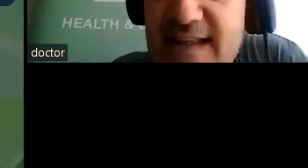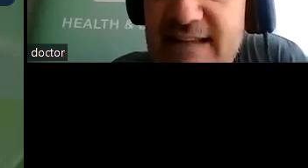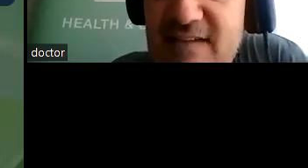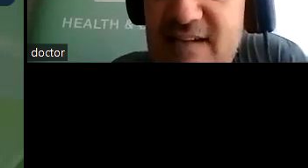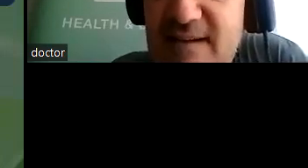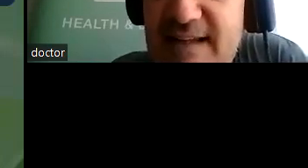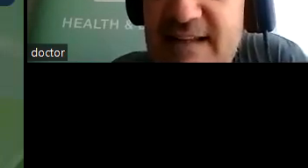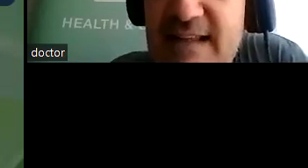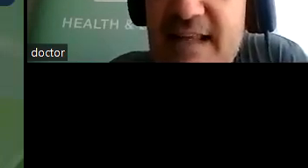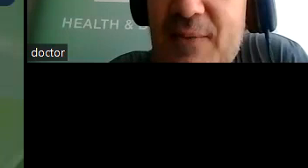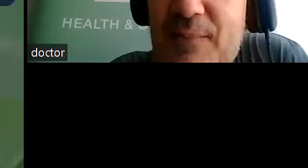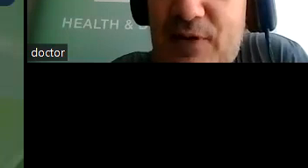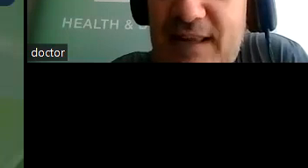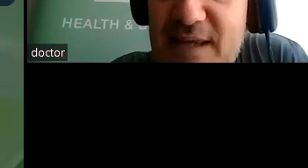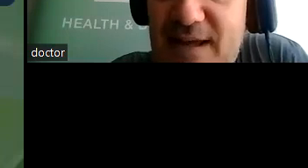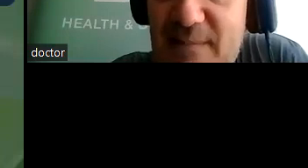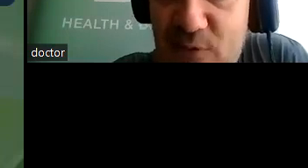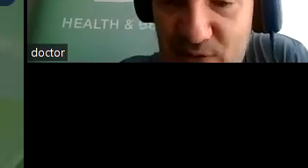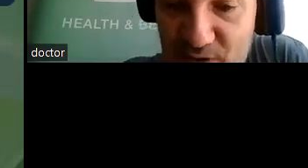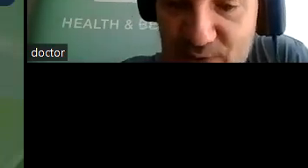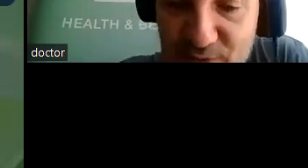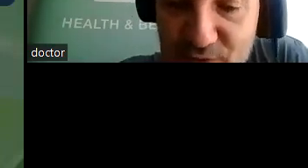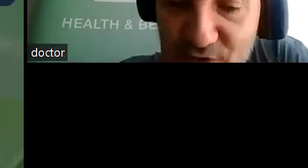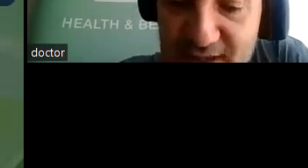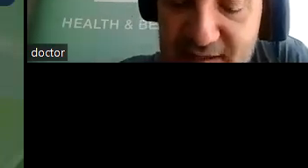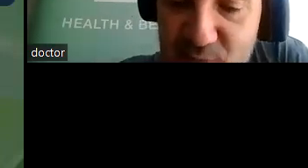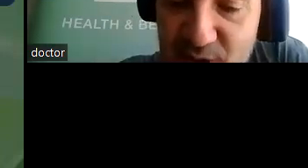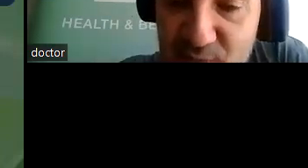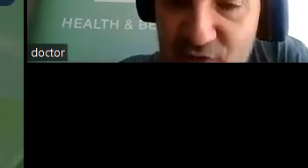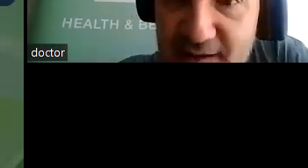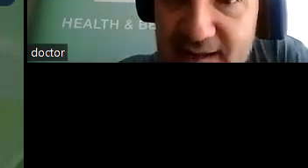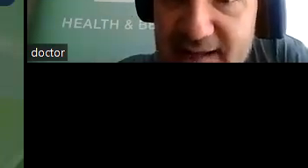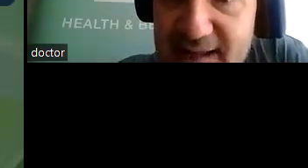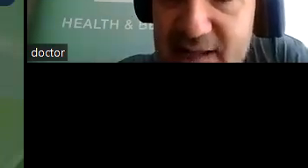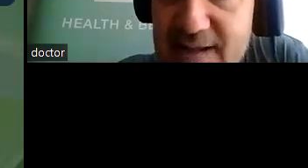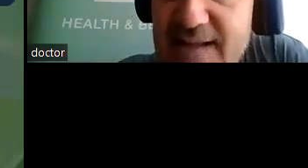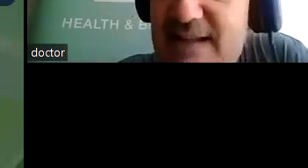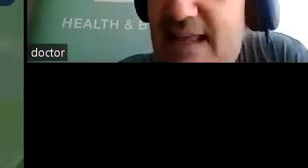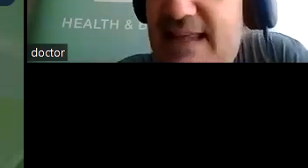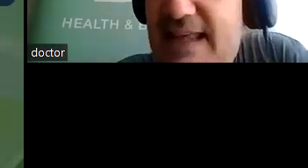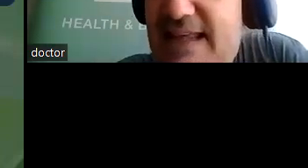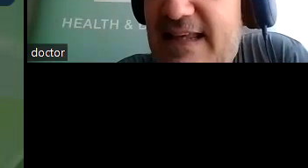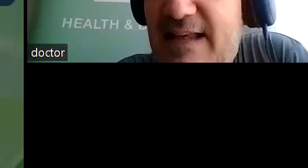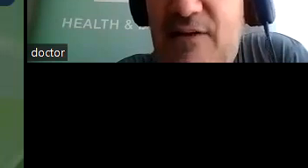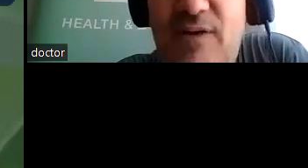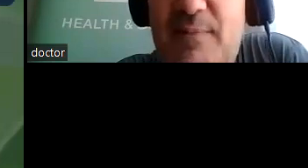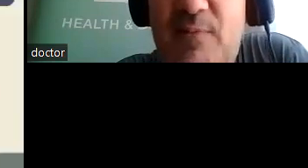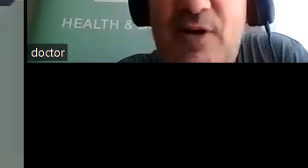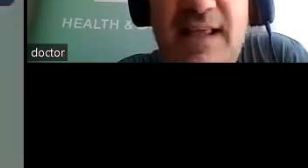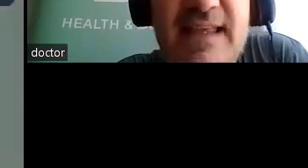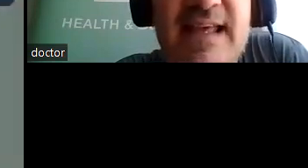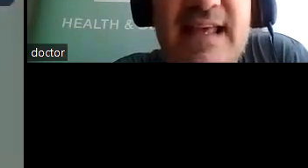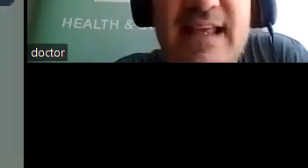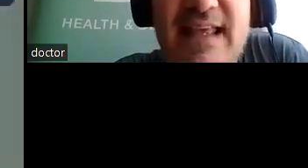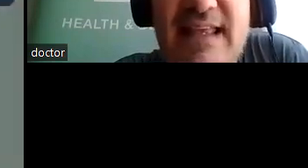el Intensivera, porque llevan, los productos que llevan, el Immune Plus lleva jengibre y hay una diapo